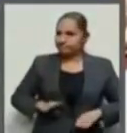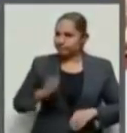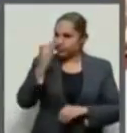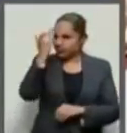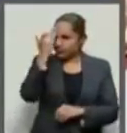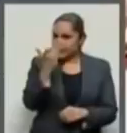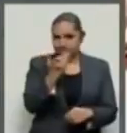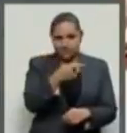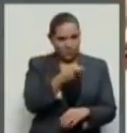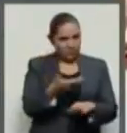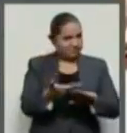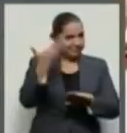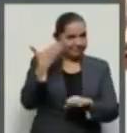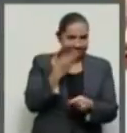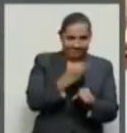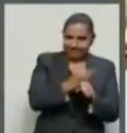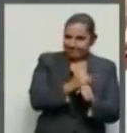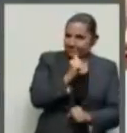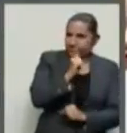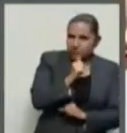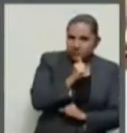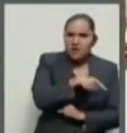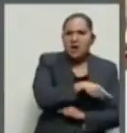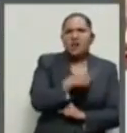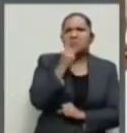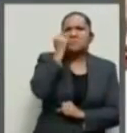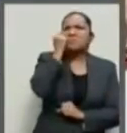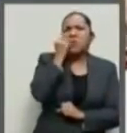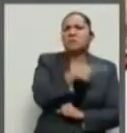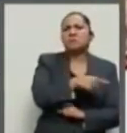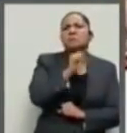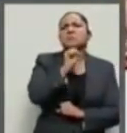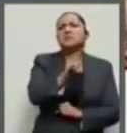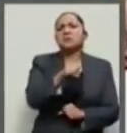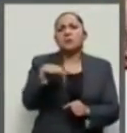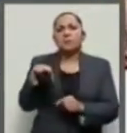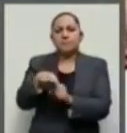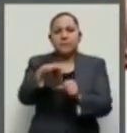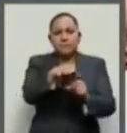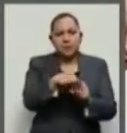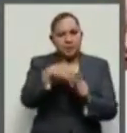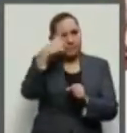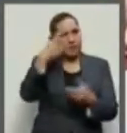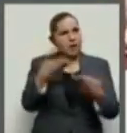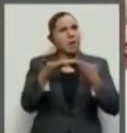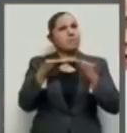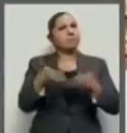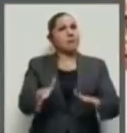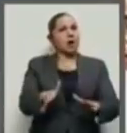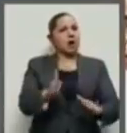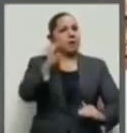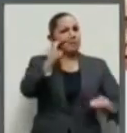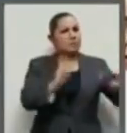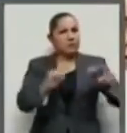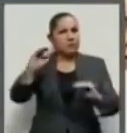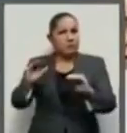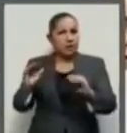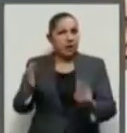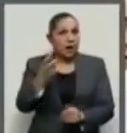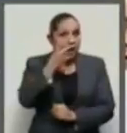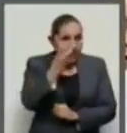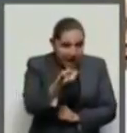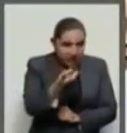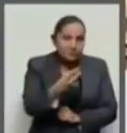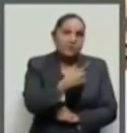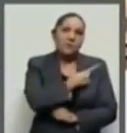así, prefirieron hacerlo. Y para ello fue necesario incrementar de manera abrupta